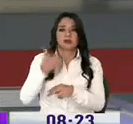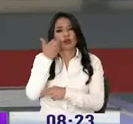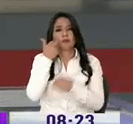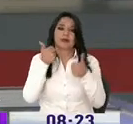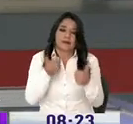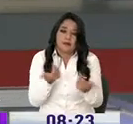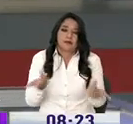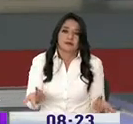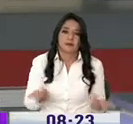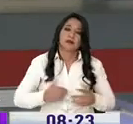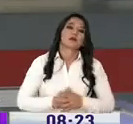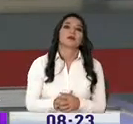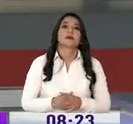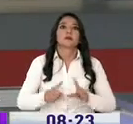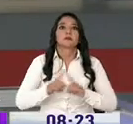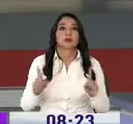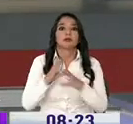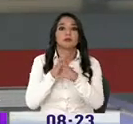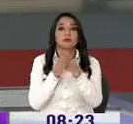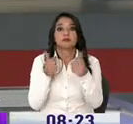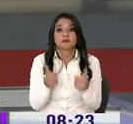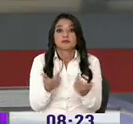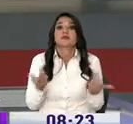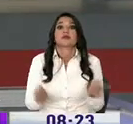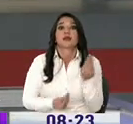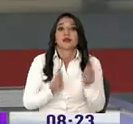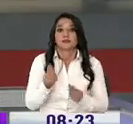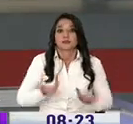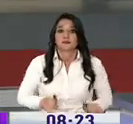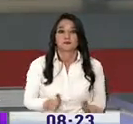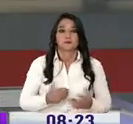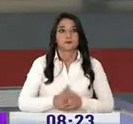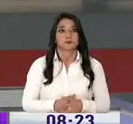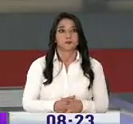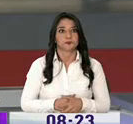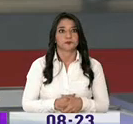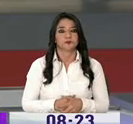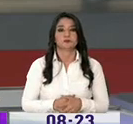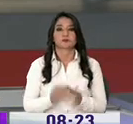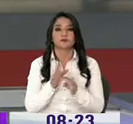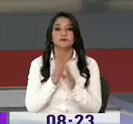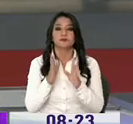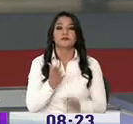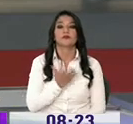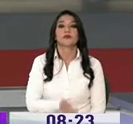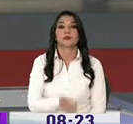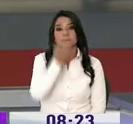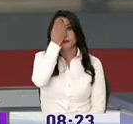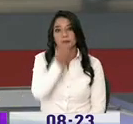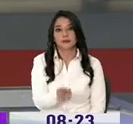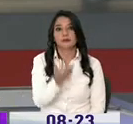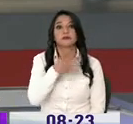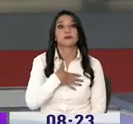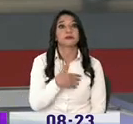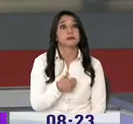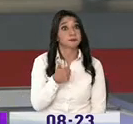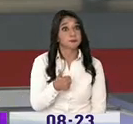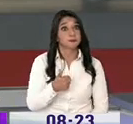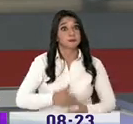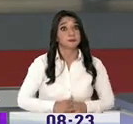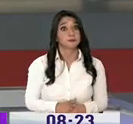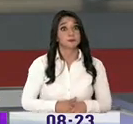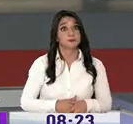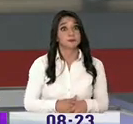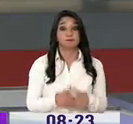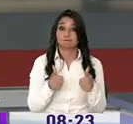transporte. Pero cuando no hay transporte adecuado, ¿qué opción les estamos dando? Mahatma, querida, buen día. ¿Cómo le va?